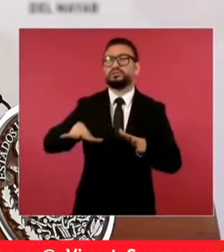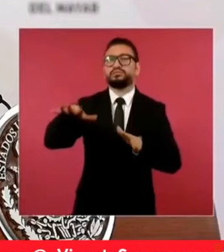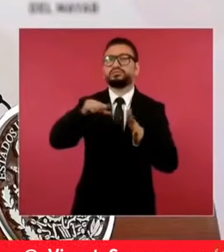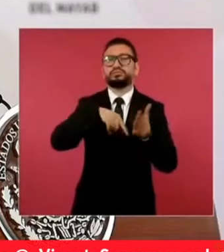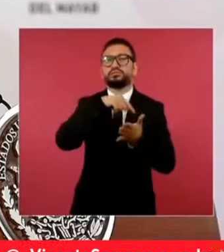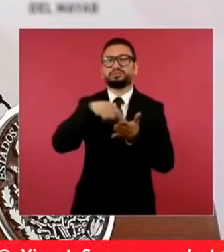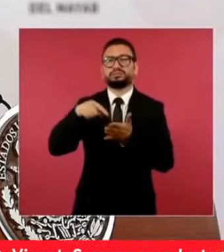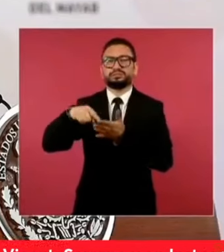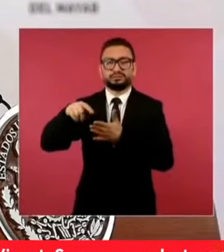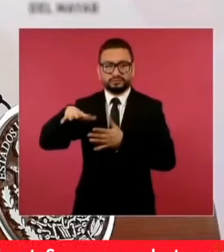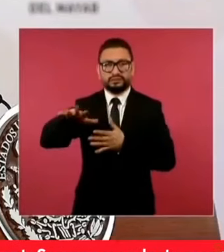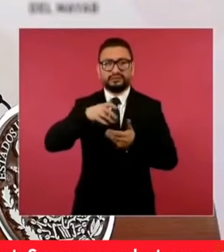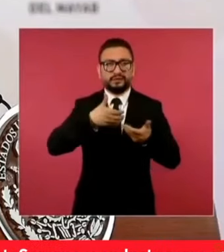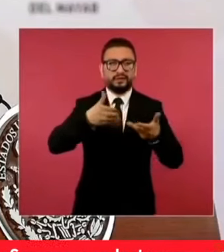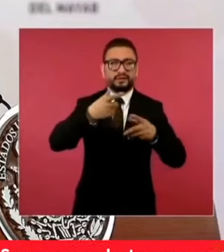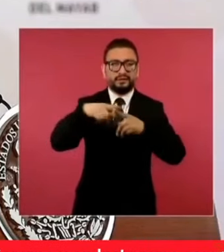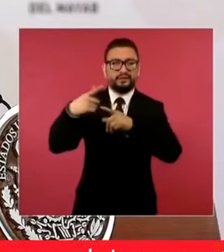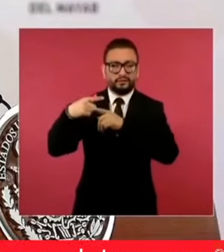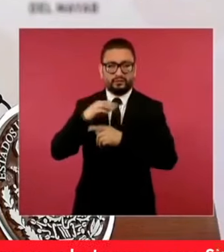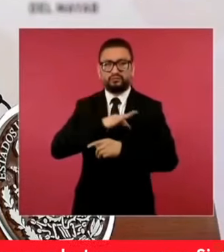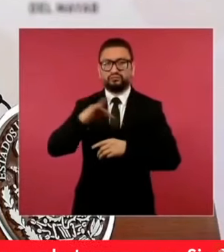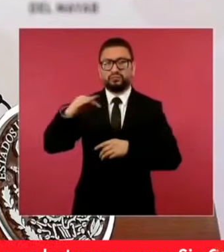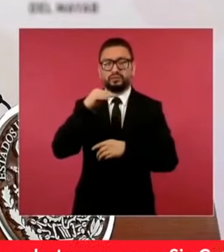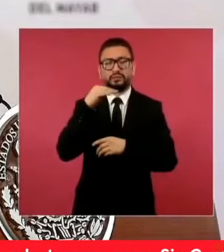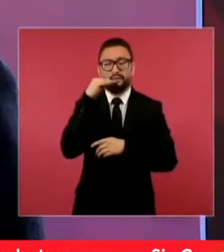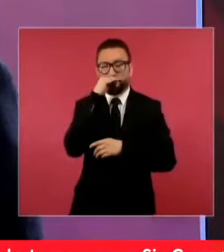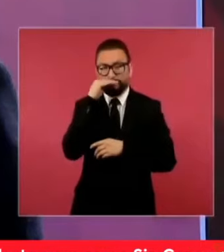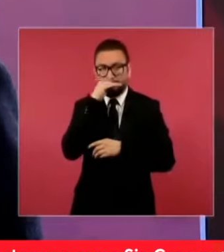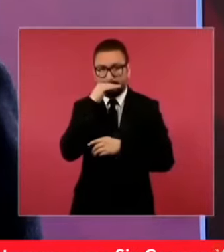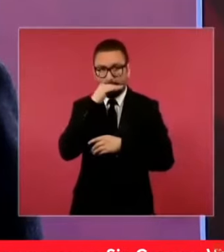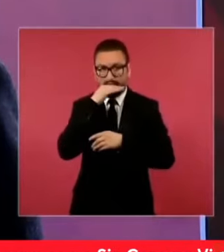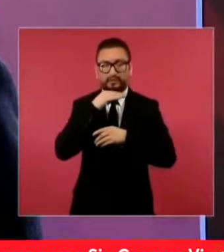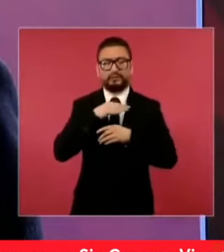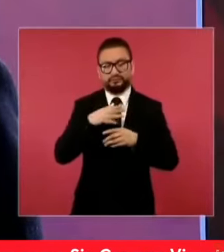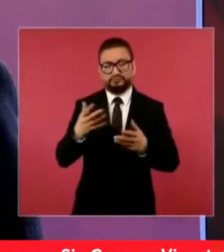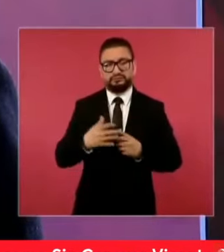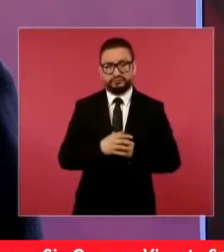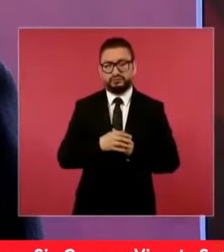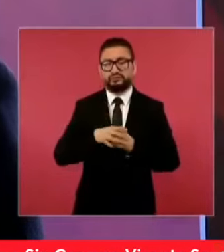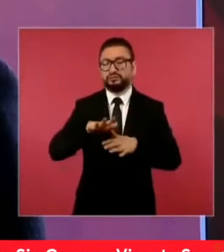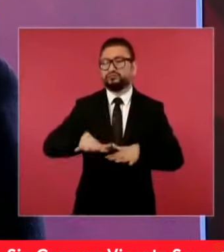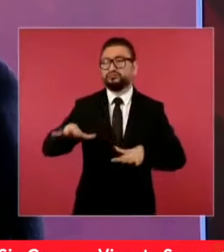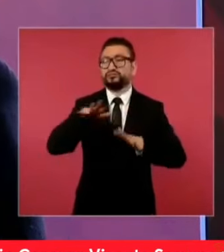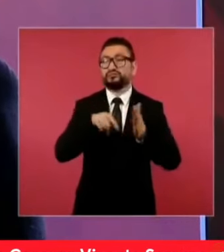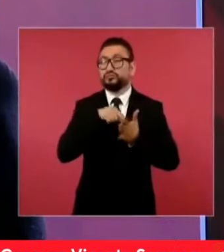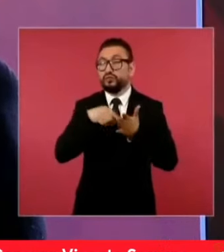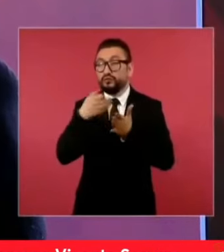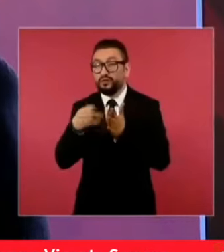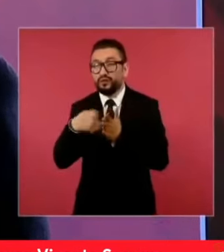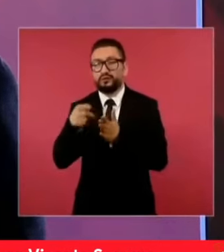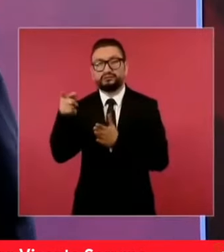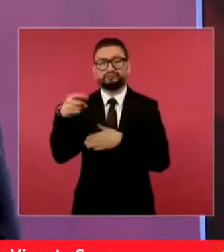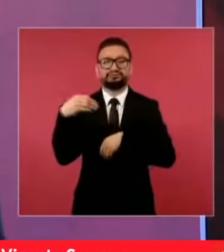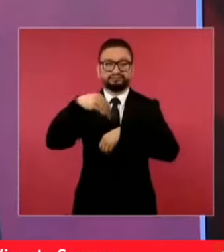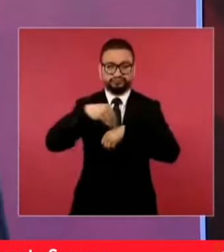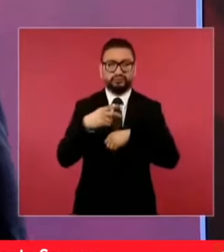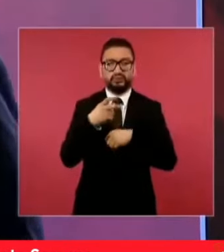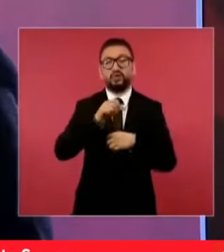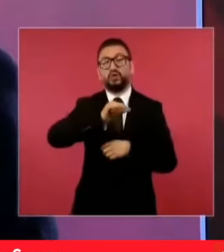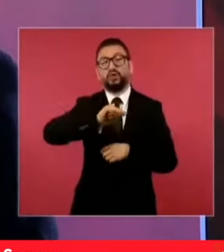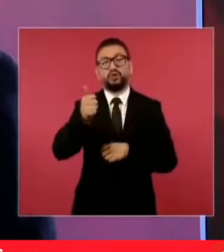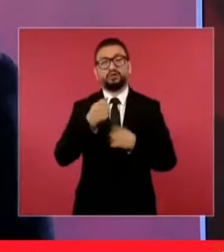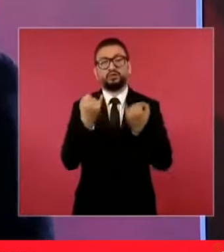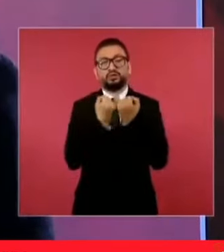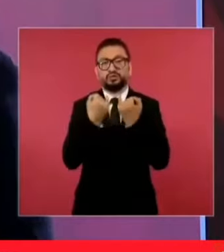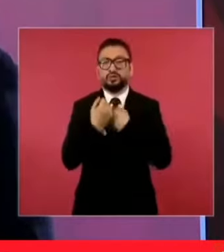dando prioridad a las zonas donde actualmente no existe cobertura de telefonía. Otro despliegue que es indispensable para